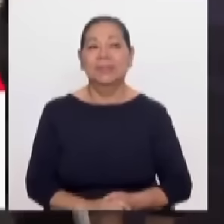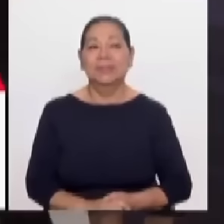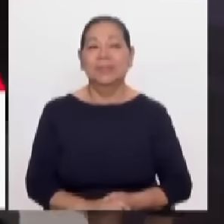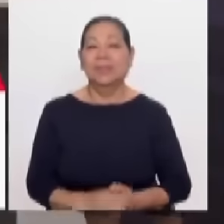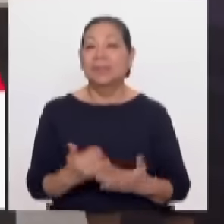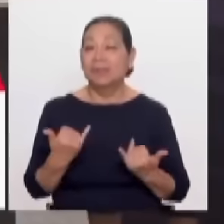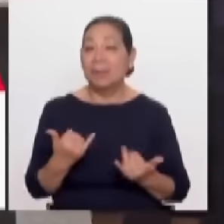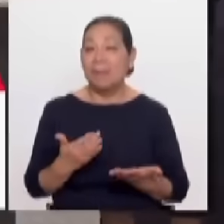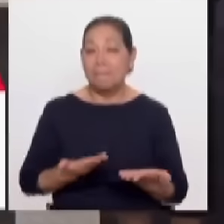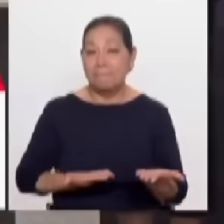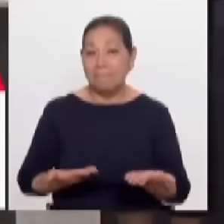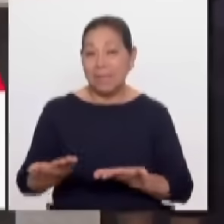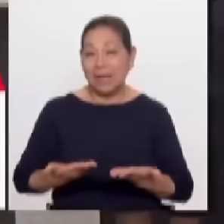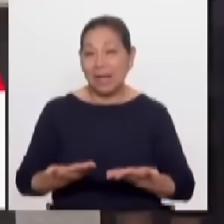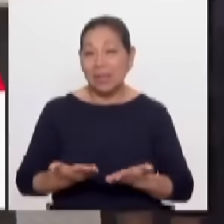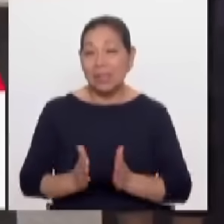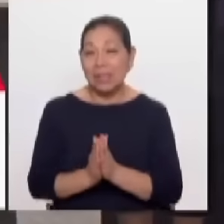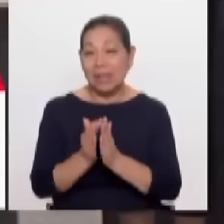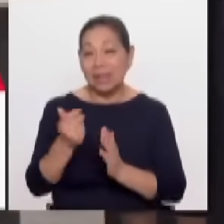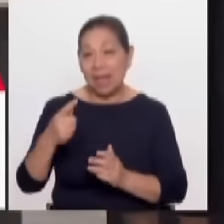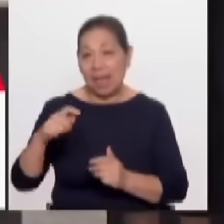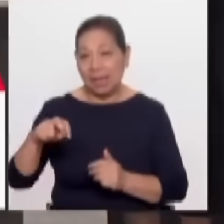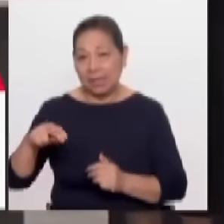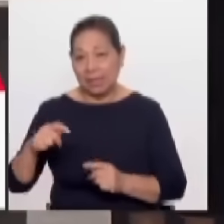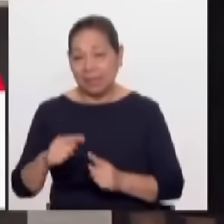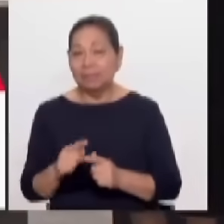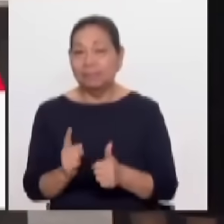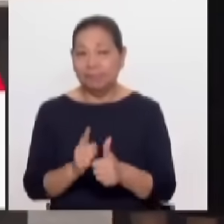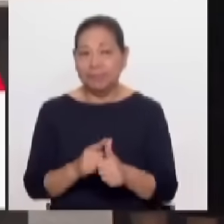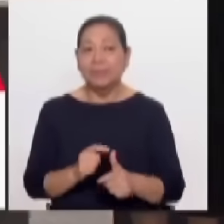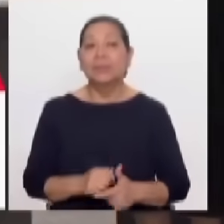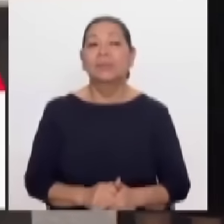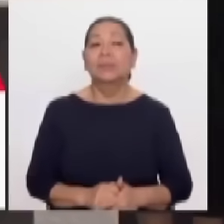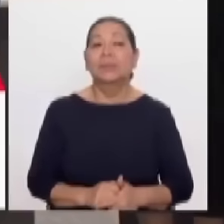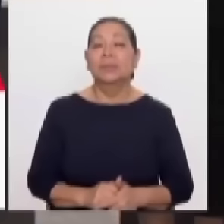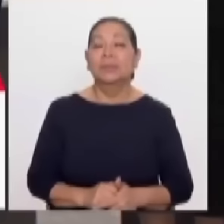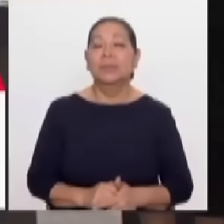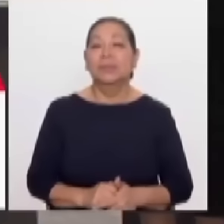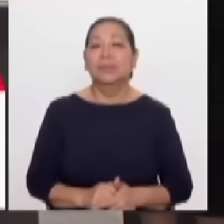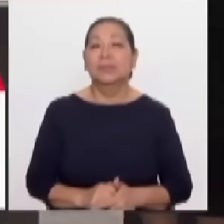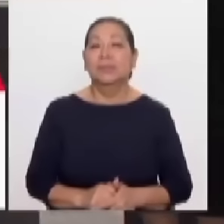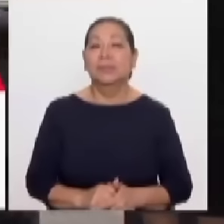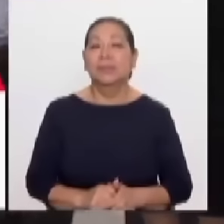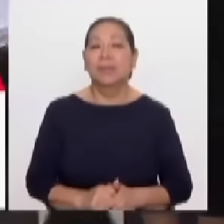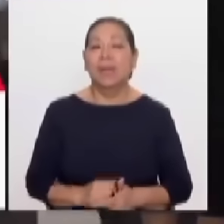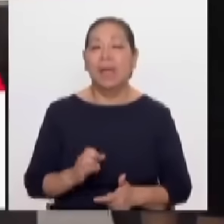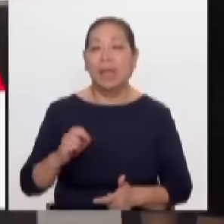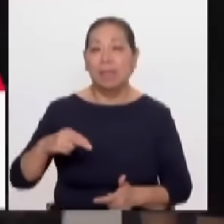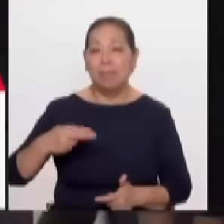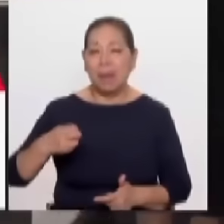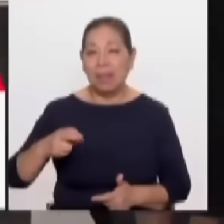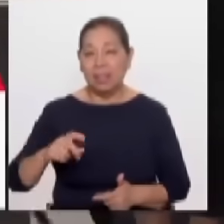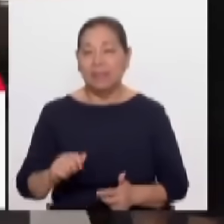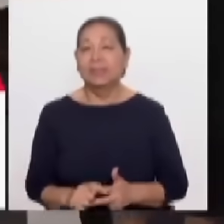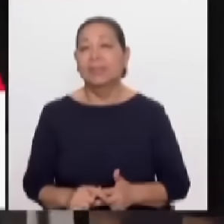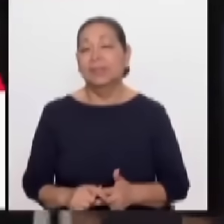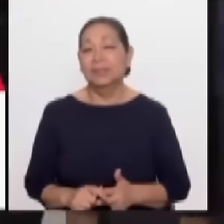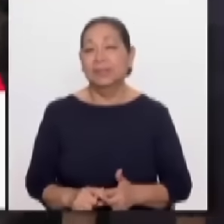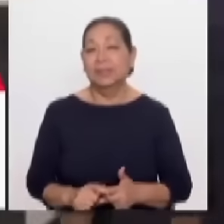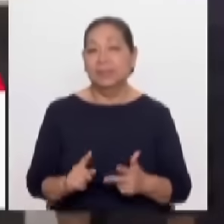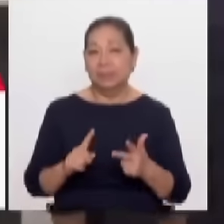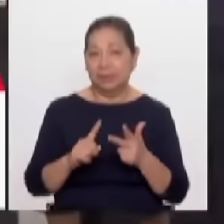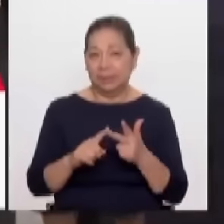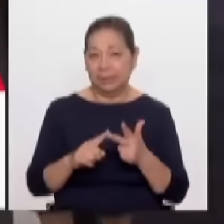las cuales son el Mercado Santa Anita, la Estación Mercado Santa Anita, la Estación Hermilio Valdizán,